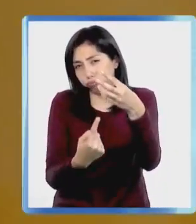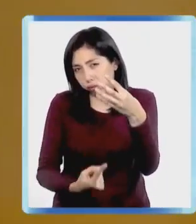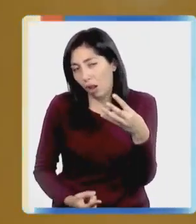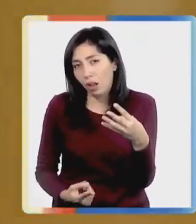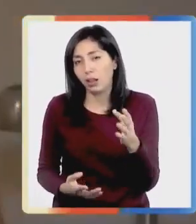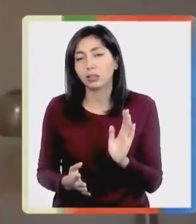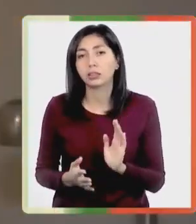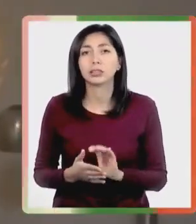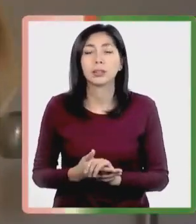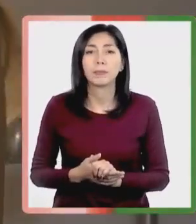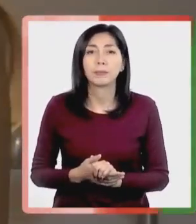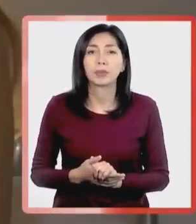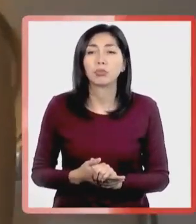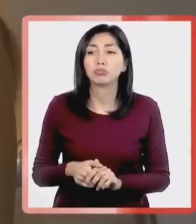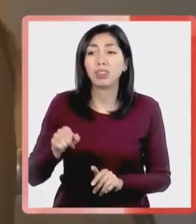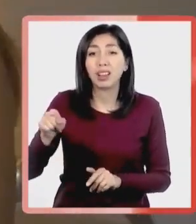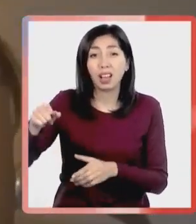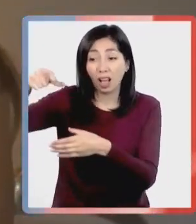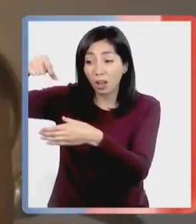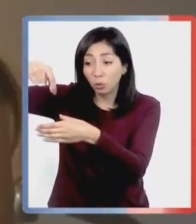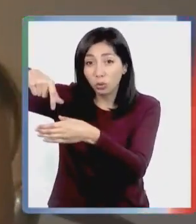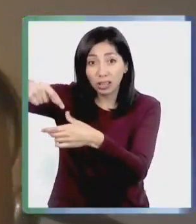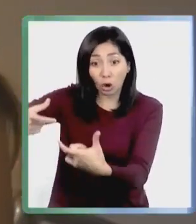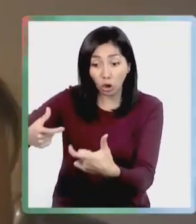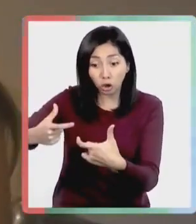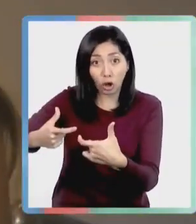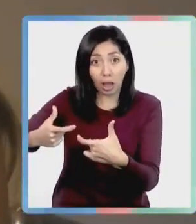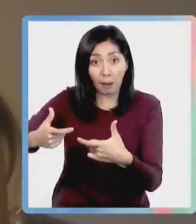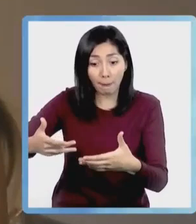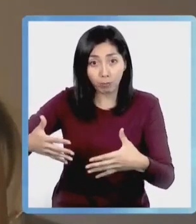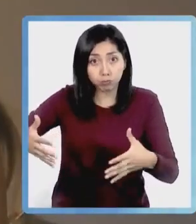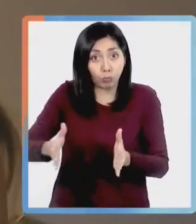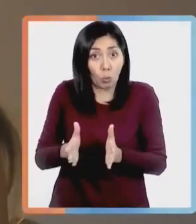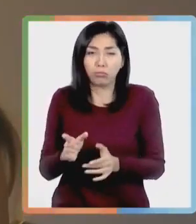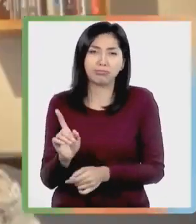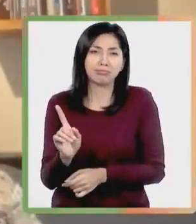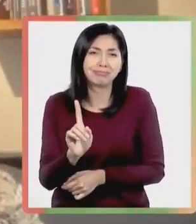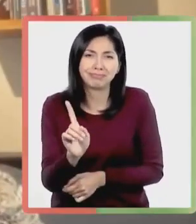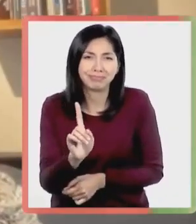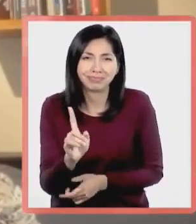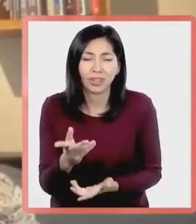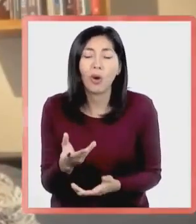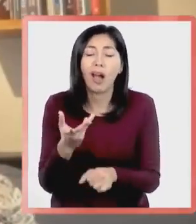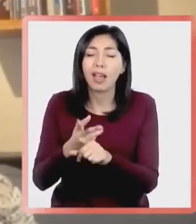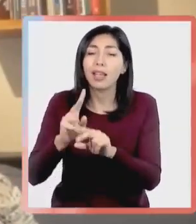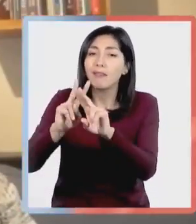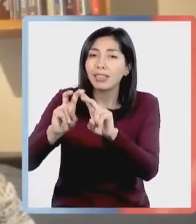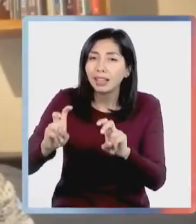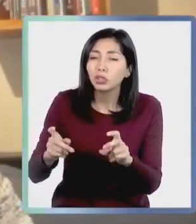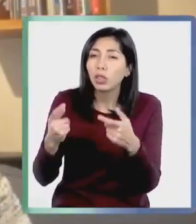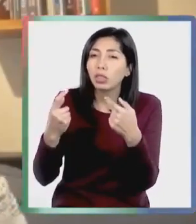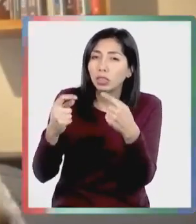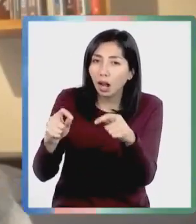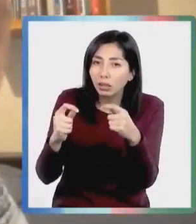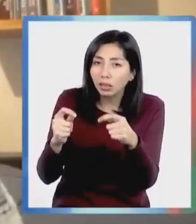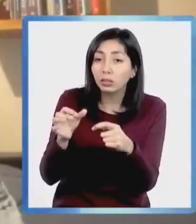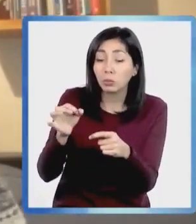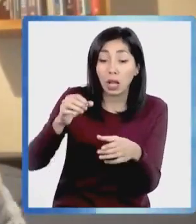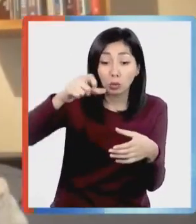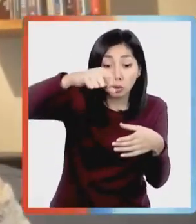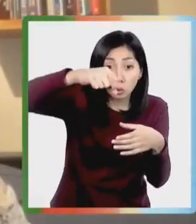investigación al respecto de que no genere esto del control del peso, sino que también hay investigación en la cual está tratando de